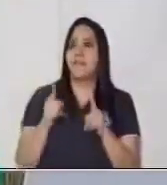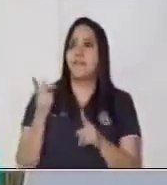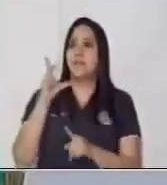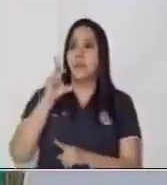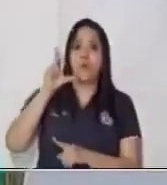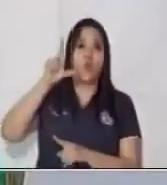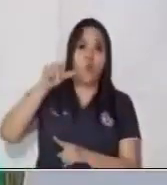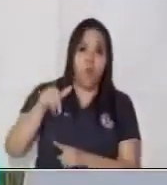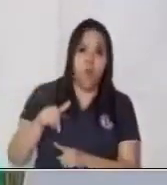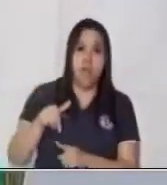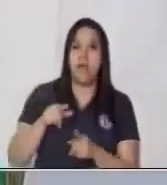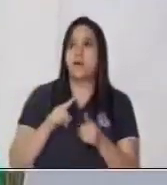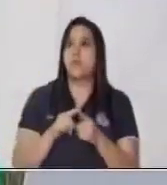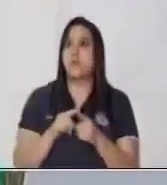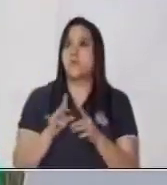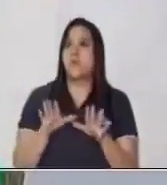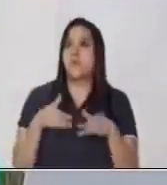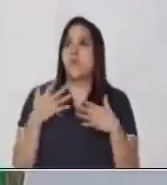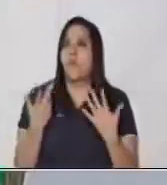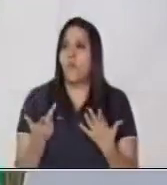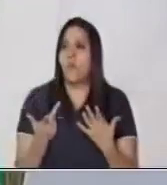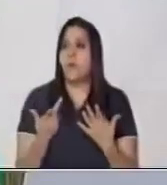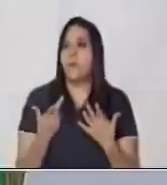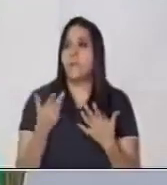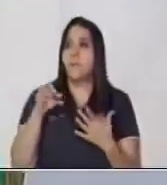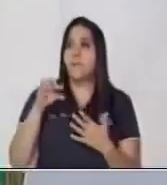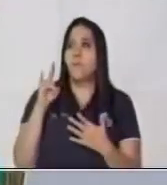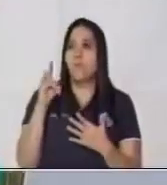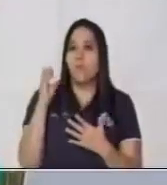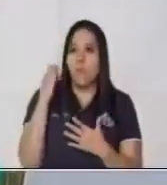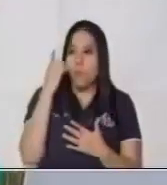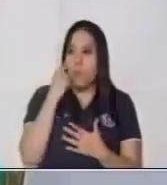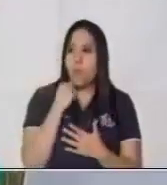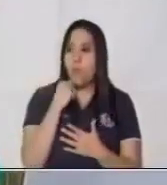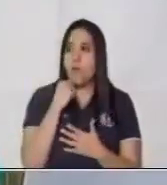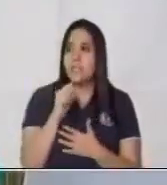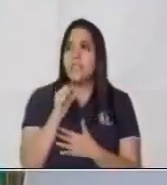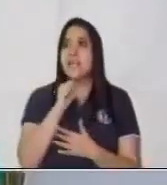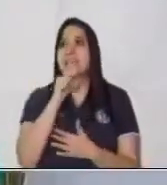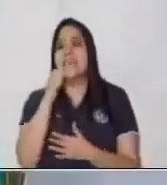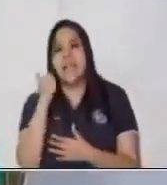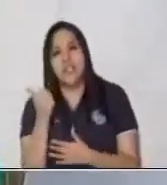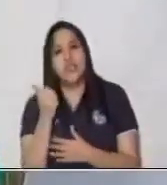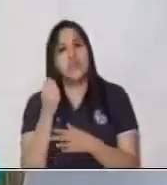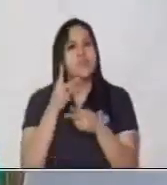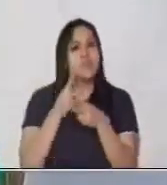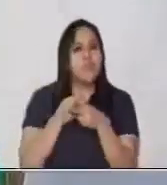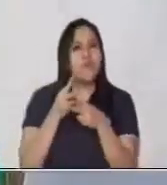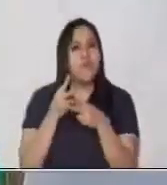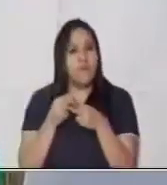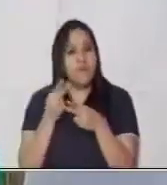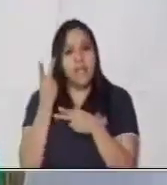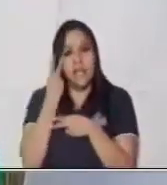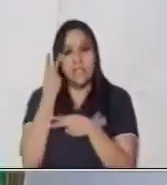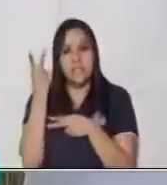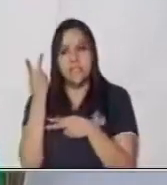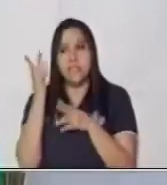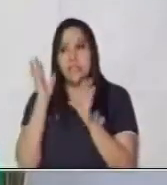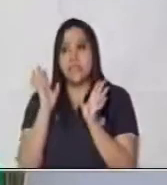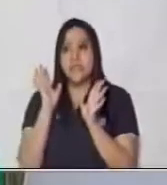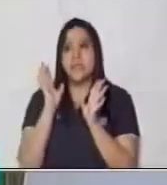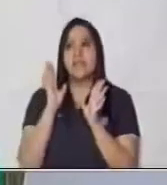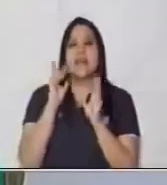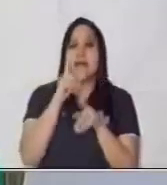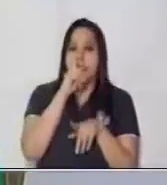luego, con que, pues, y también tenemos algunas frases. Ojo con esto,